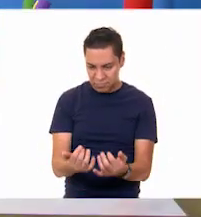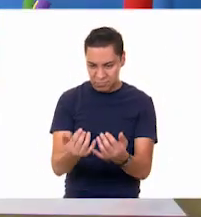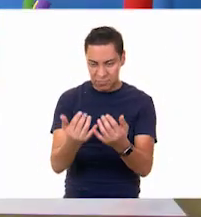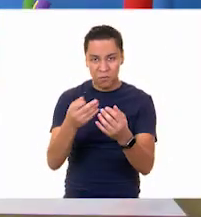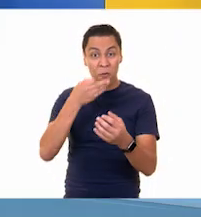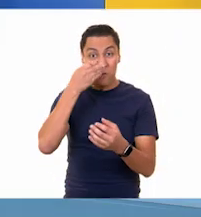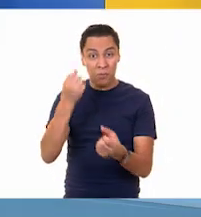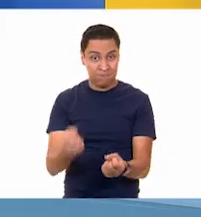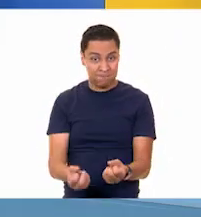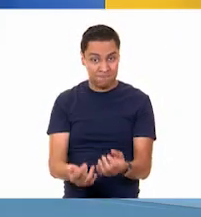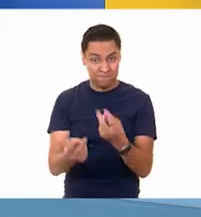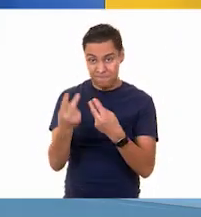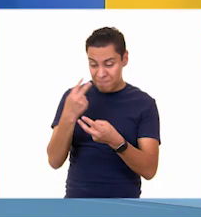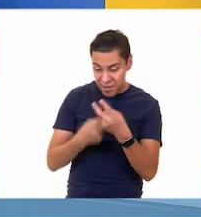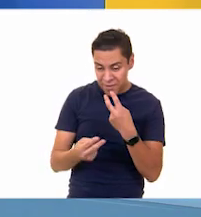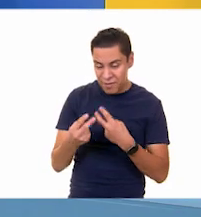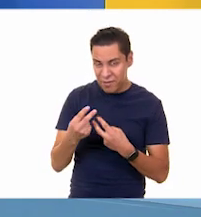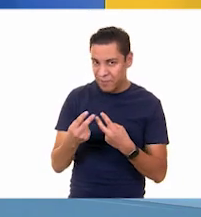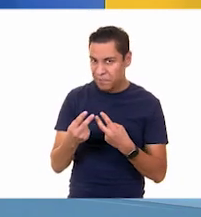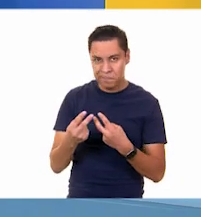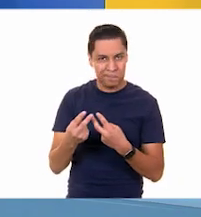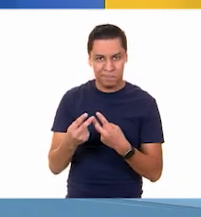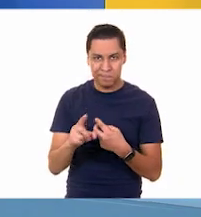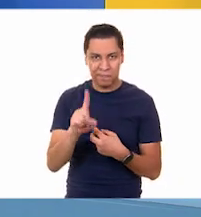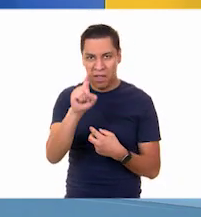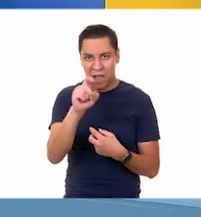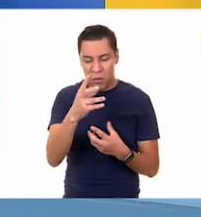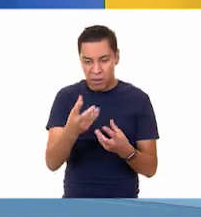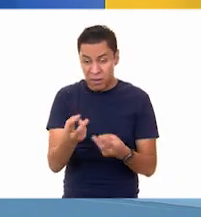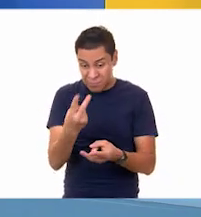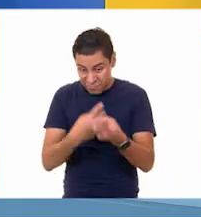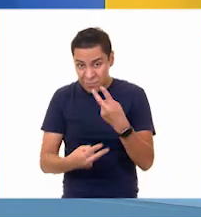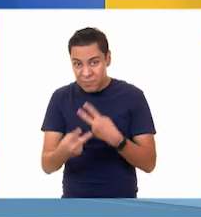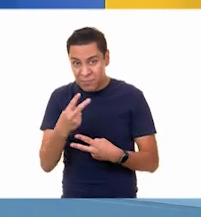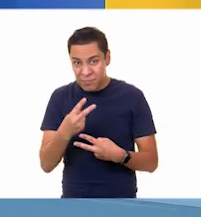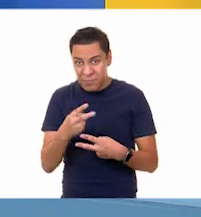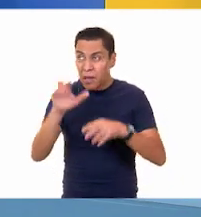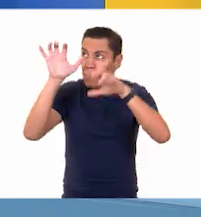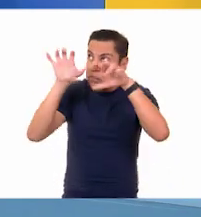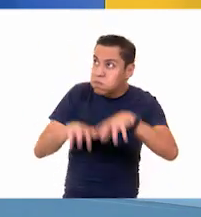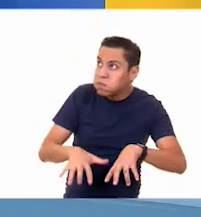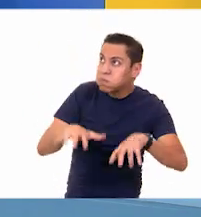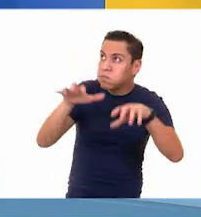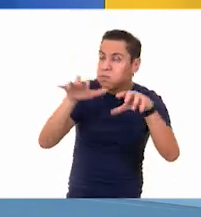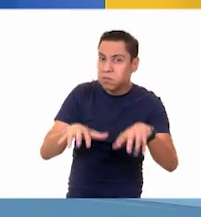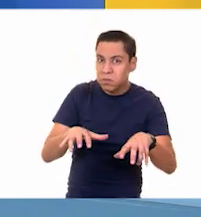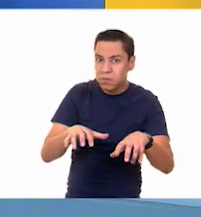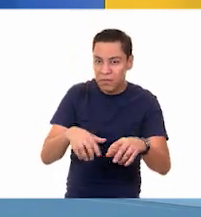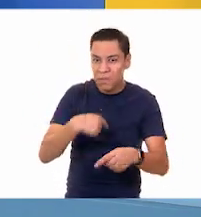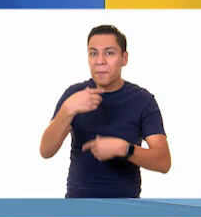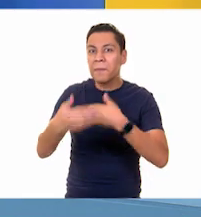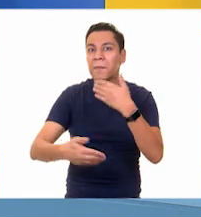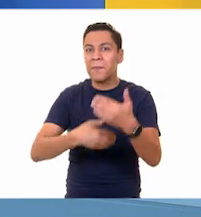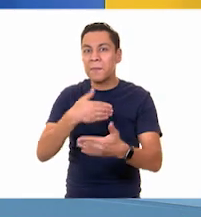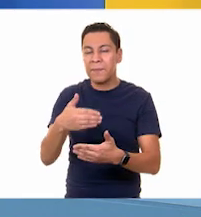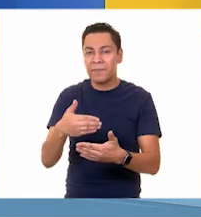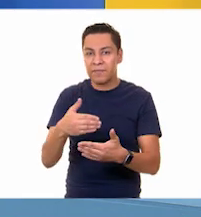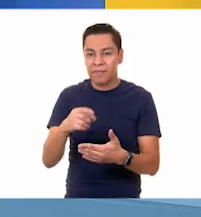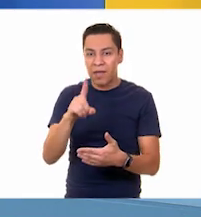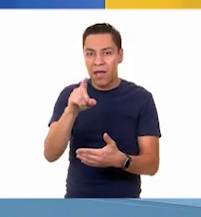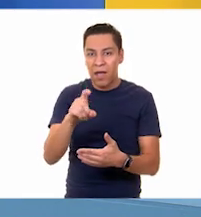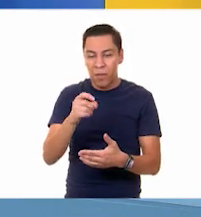Jenny. Para nuestras alumnas y alumnos que nos ven desde casa, es necesario que conozcan los esfuerzos que ya se han empezado a hacer para responder a